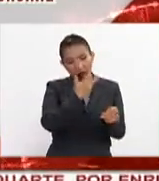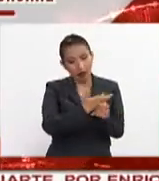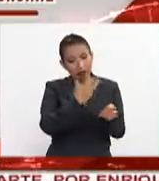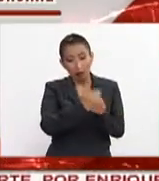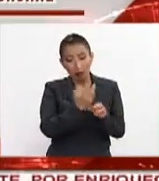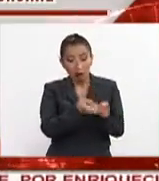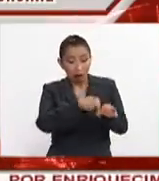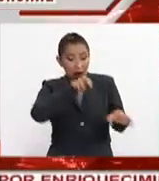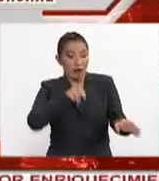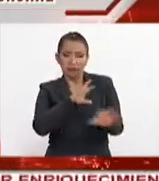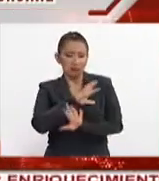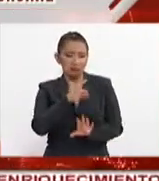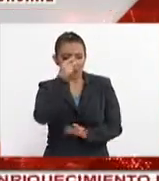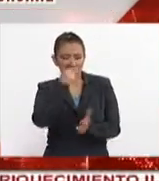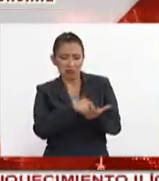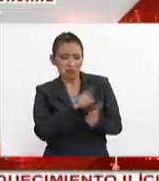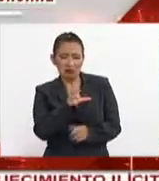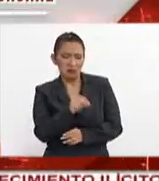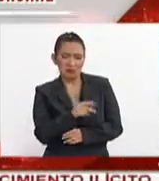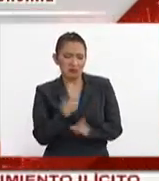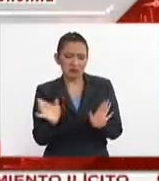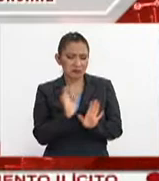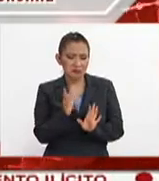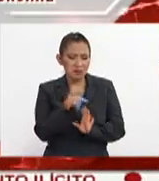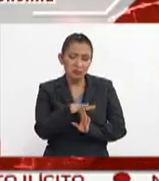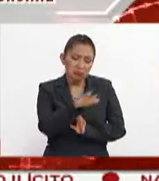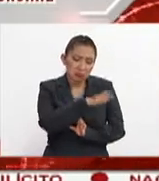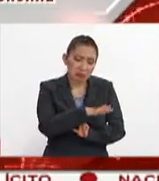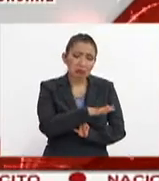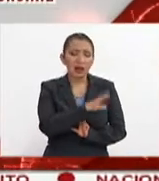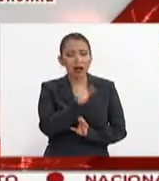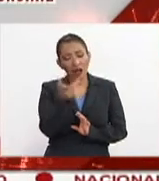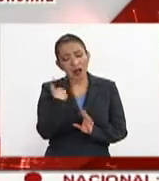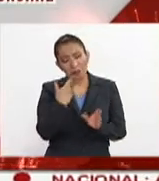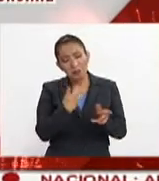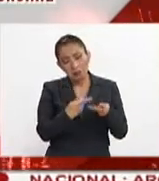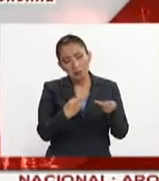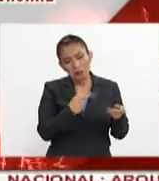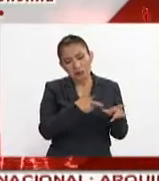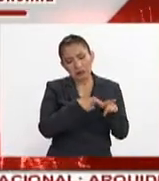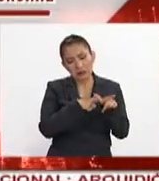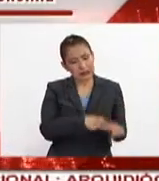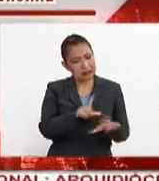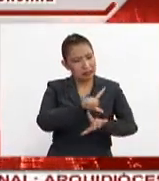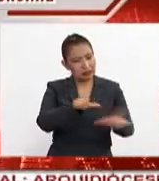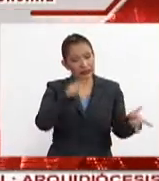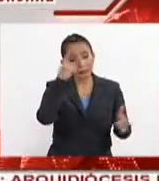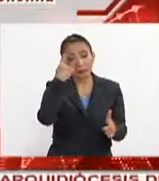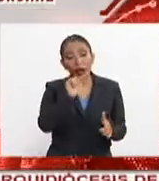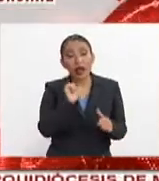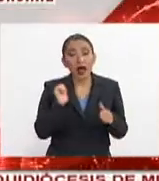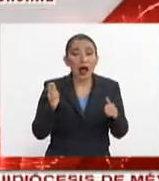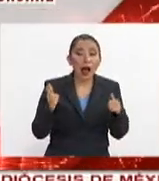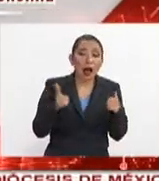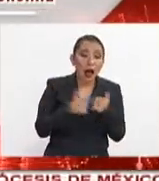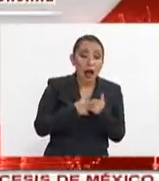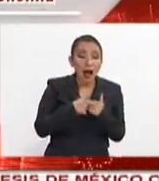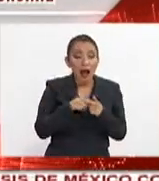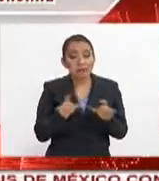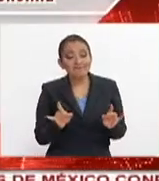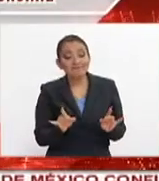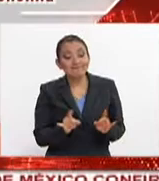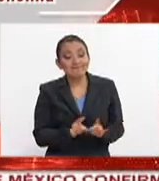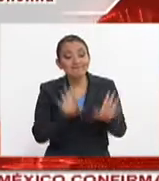se levantaría de la mesa. Yo no descartaría ese escenario, por lo tanto el plan B tiene que estar listo para